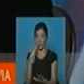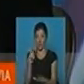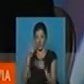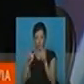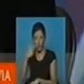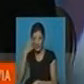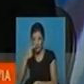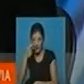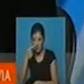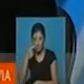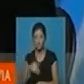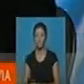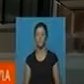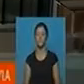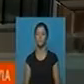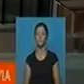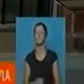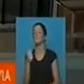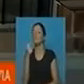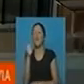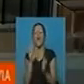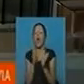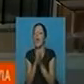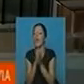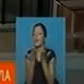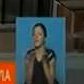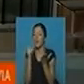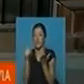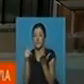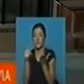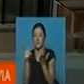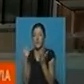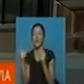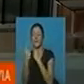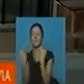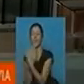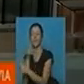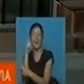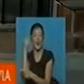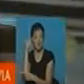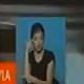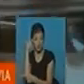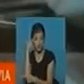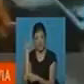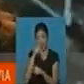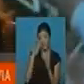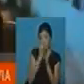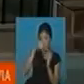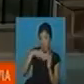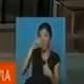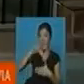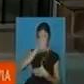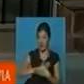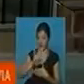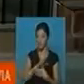que hay muy pocos libros publicados en chino sobre América Latina. Ahora, tanto vos como Jorge, yo no sé en el